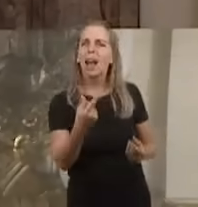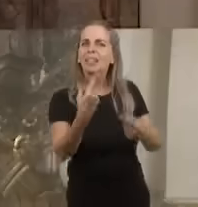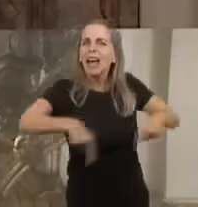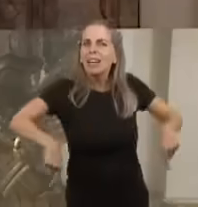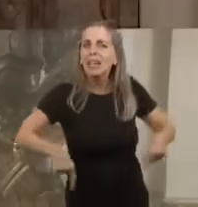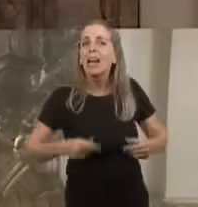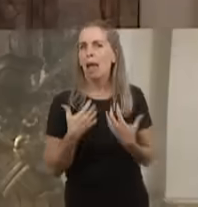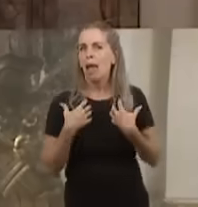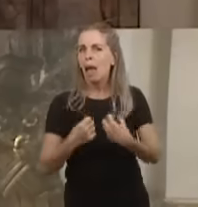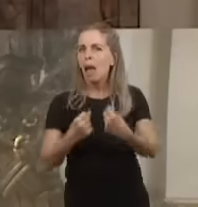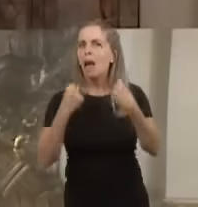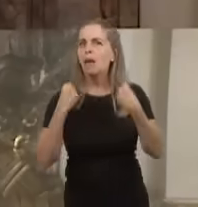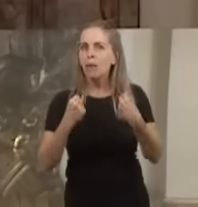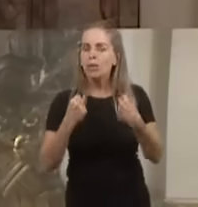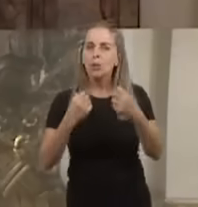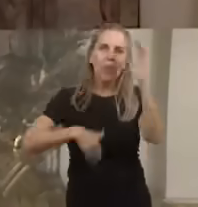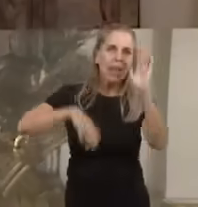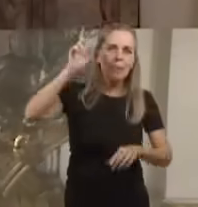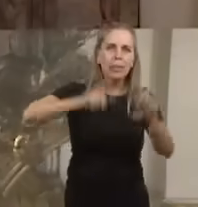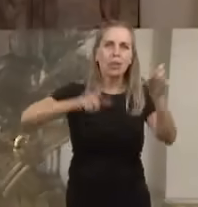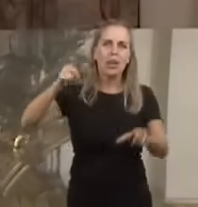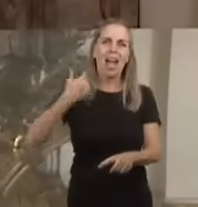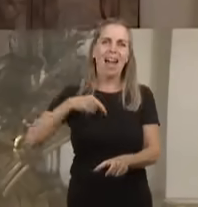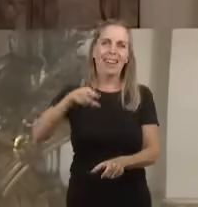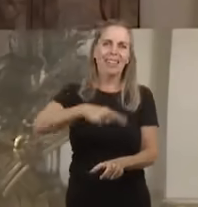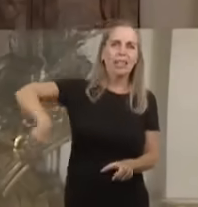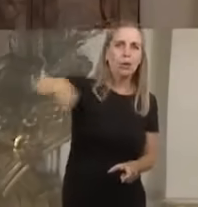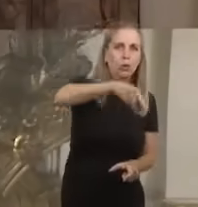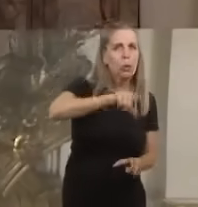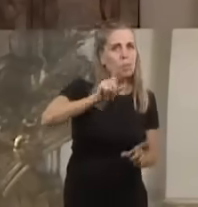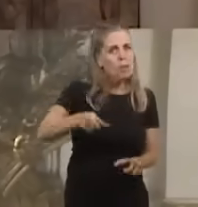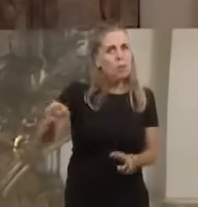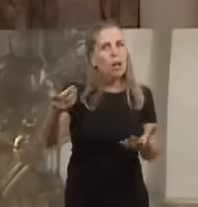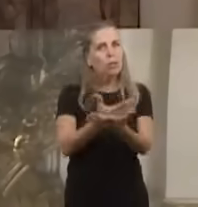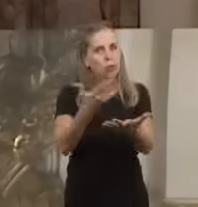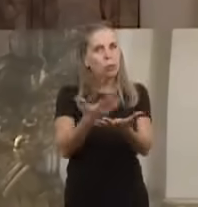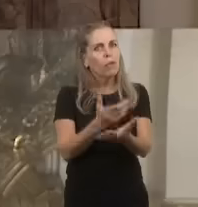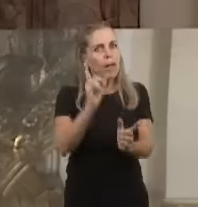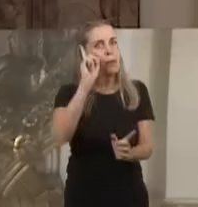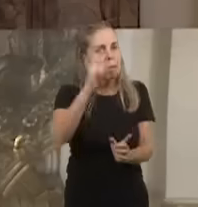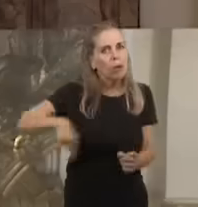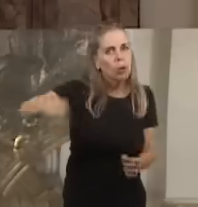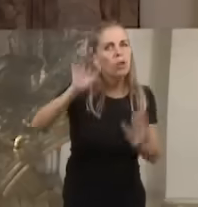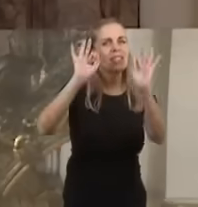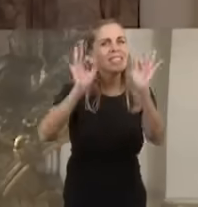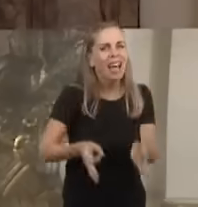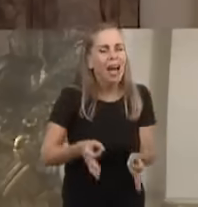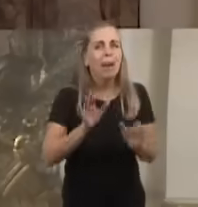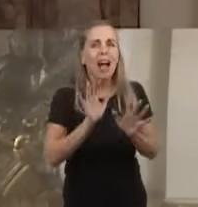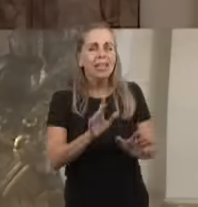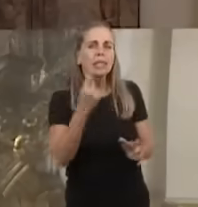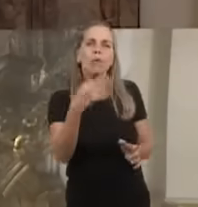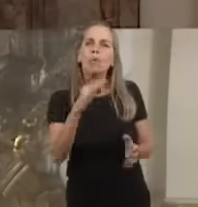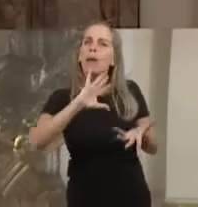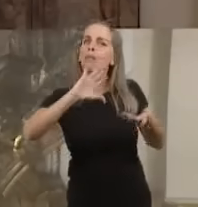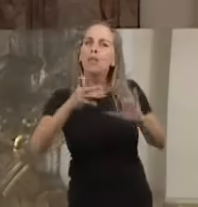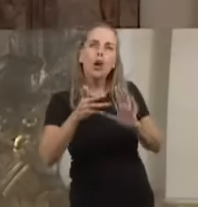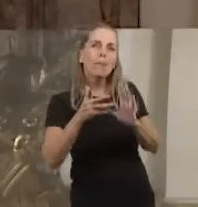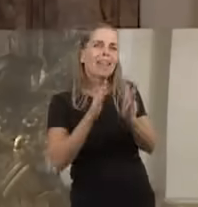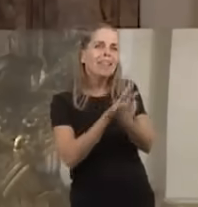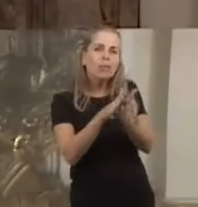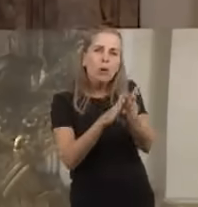esfuerzo Heroico de la mayoría de los argentinos que están sufriendo pero que saben que este es el único camino posible si queremos